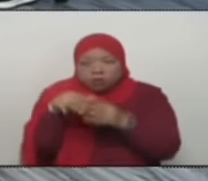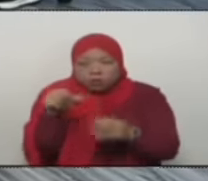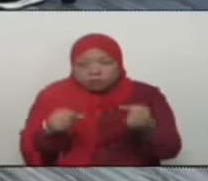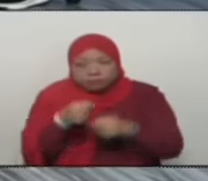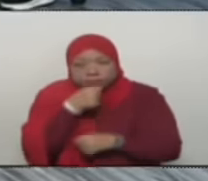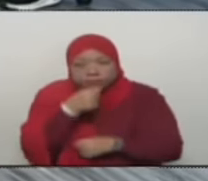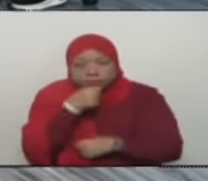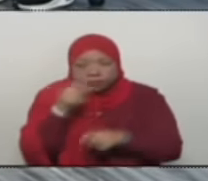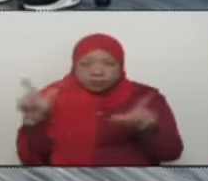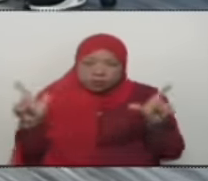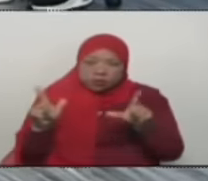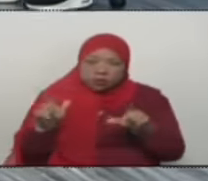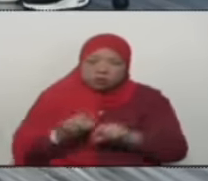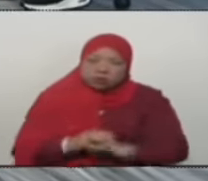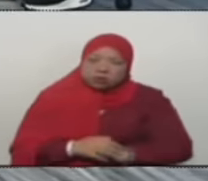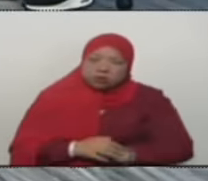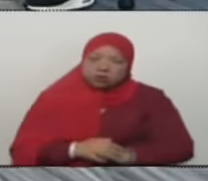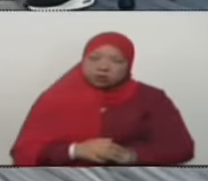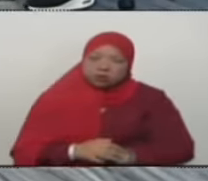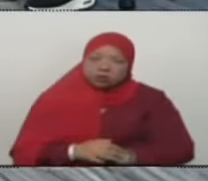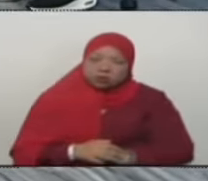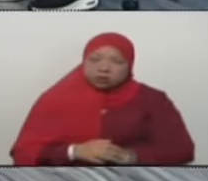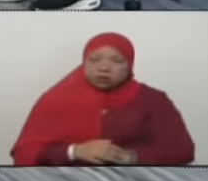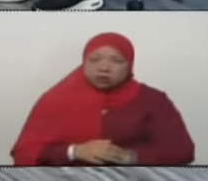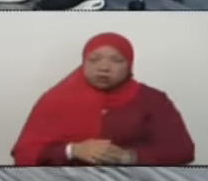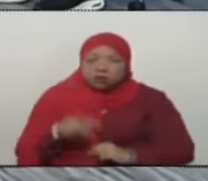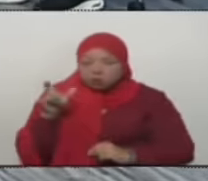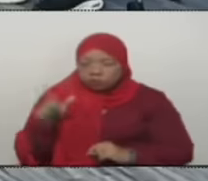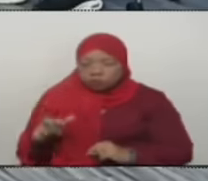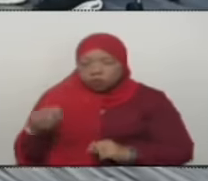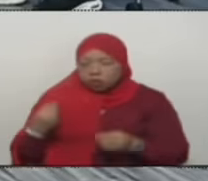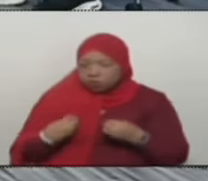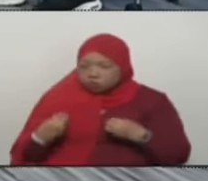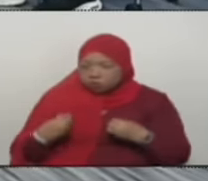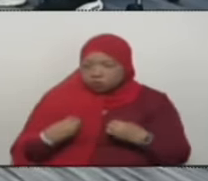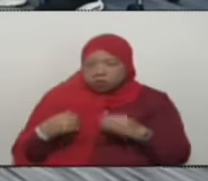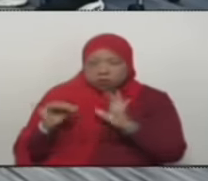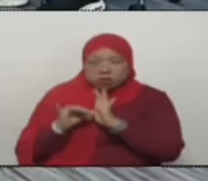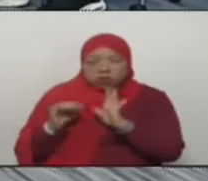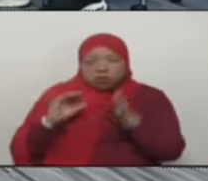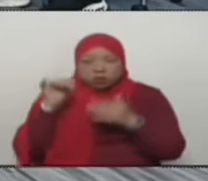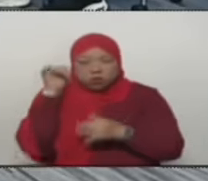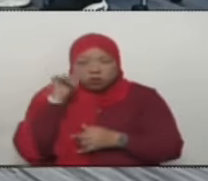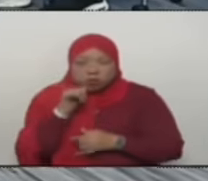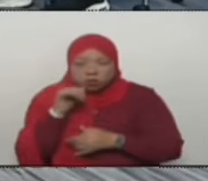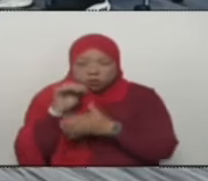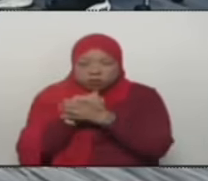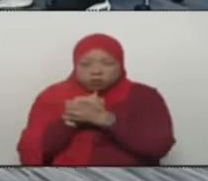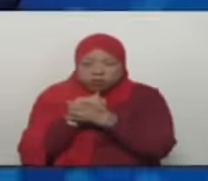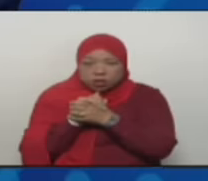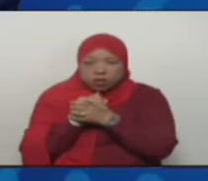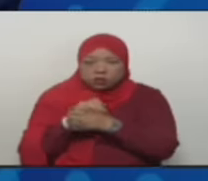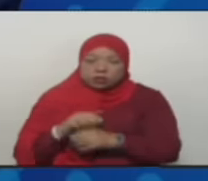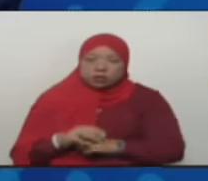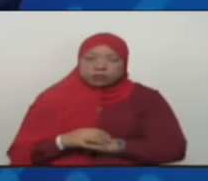un espectáculo. Yo inclusive hablaba con unos vecinos el sábado que estuvimos reunidos con gente amiga.